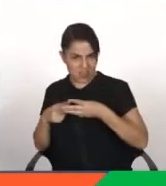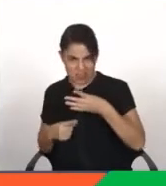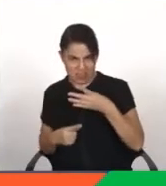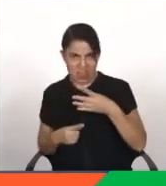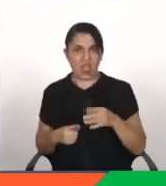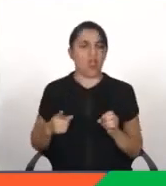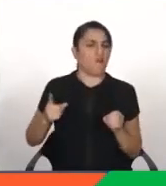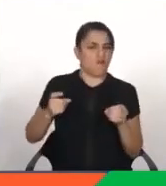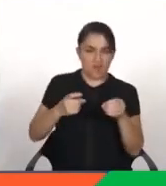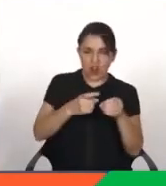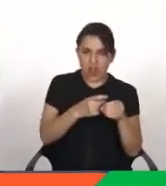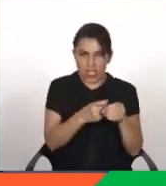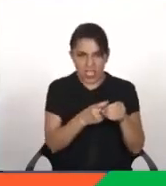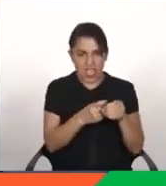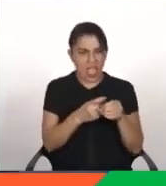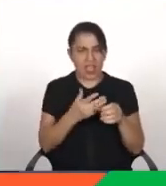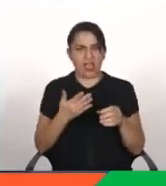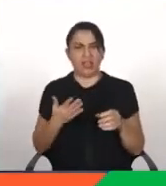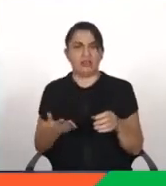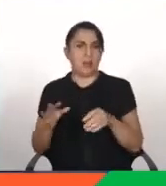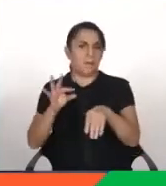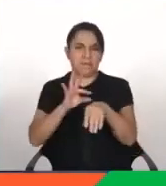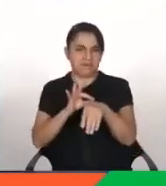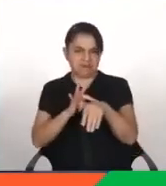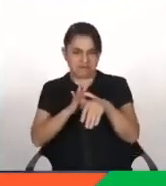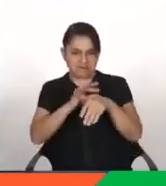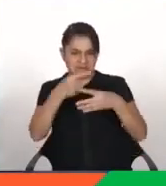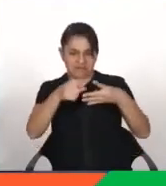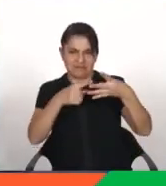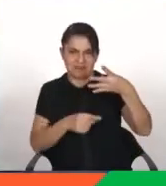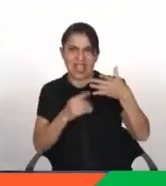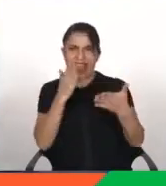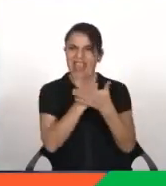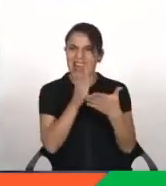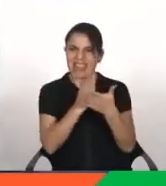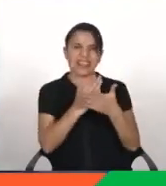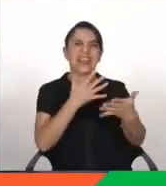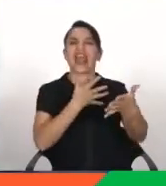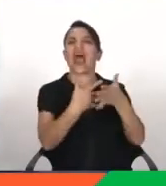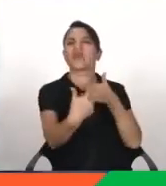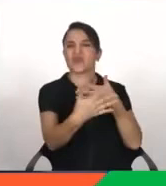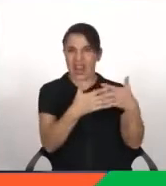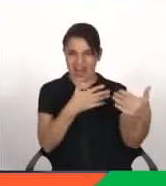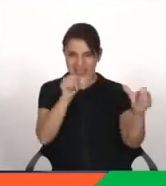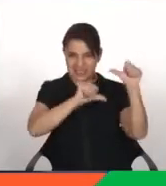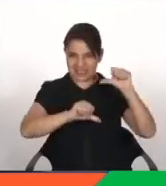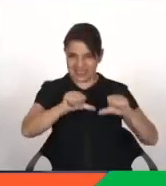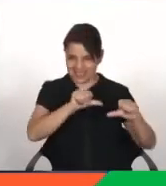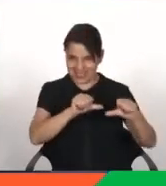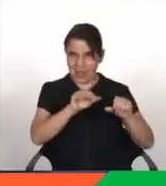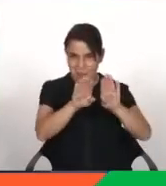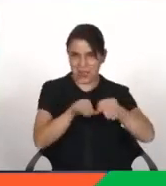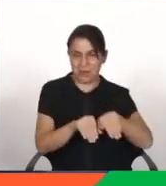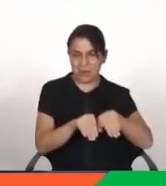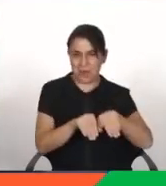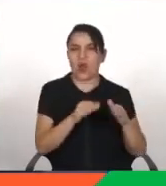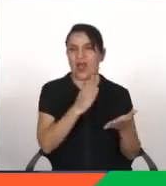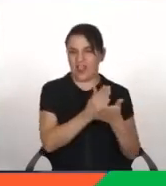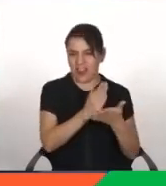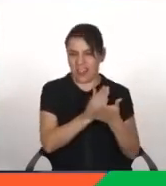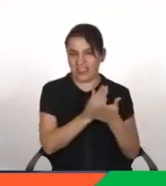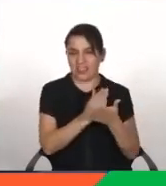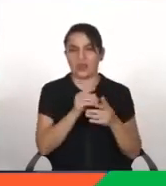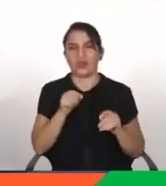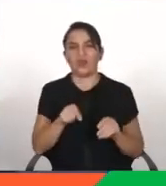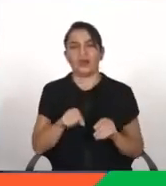Creo que biología es la más importante en cuanto a asignaturas que se dan en el colegio, ¿no? Pero es lo que te digo, o sea, no hay que pensar, guau, es que